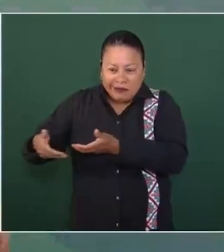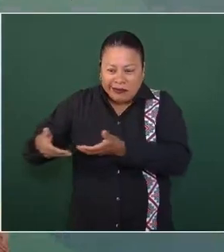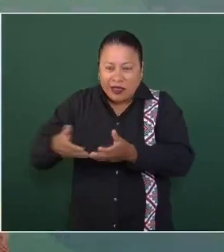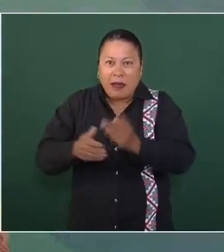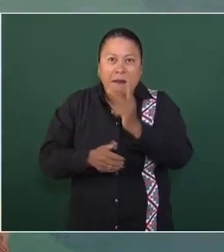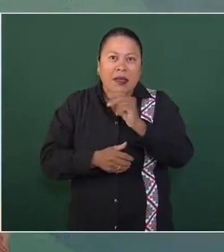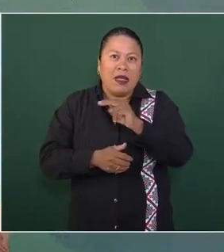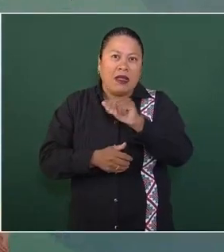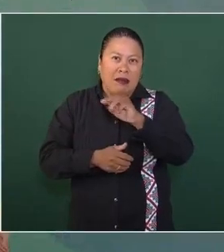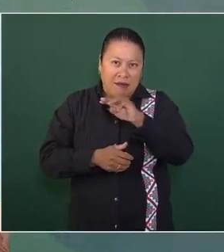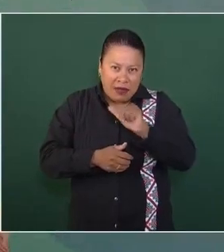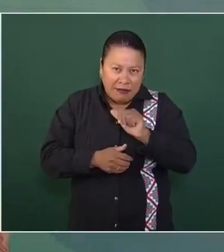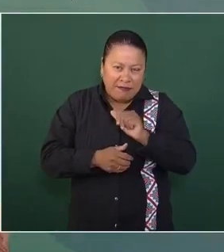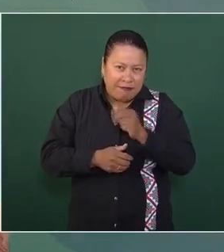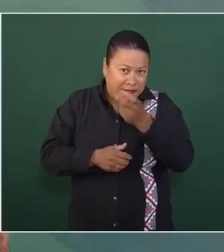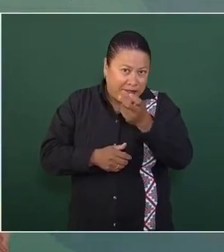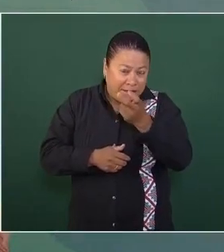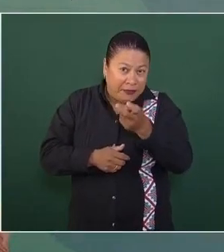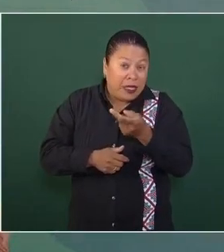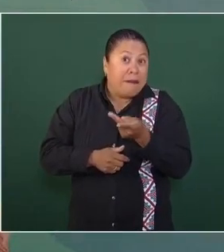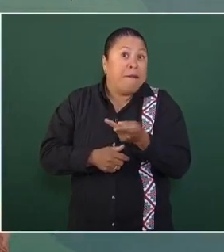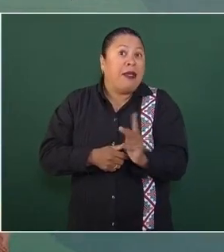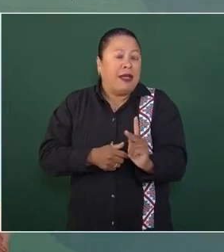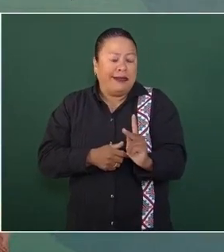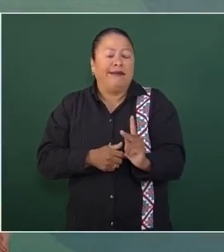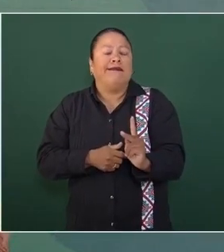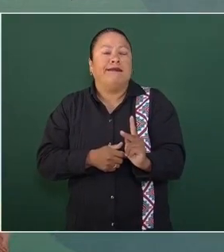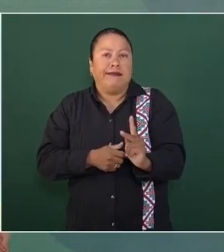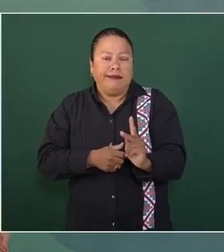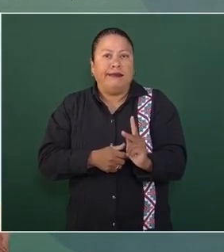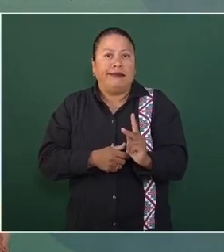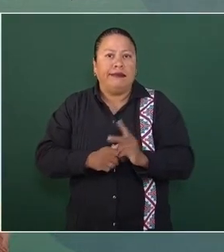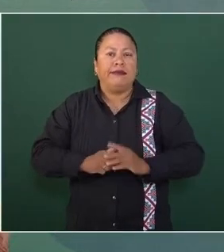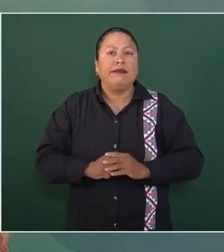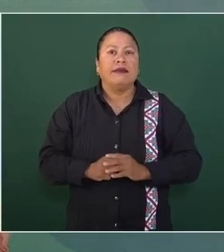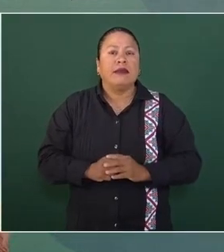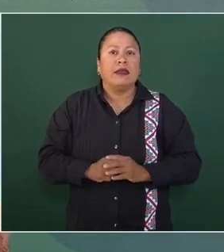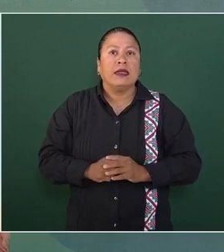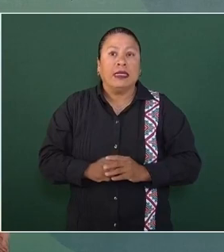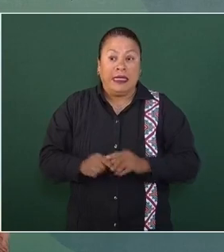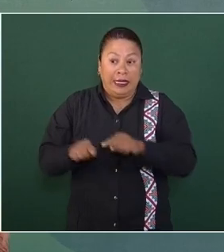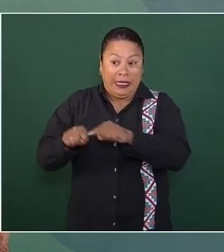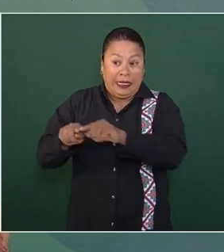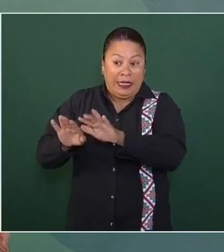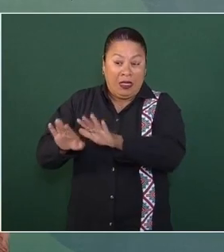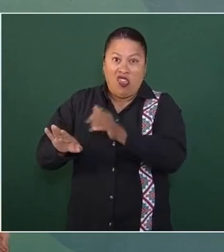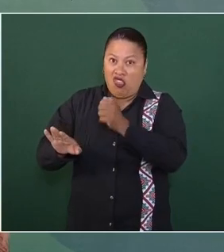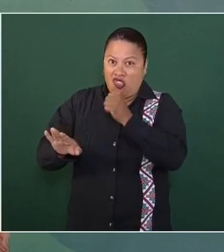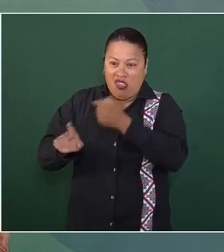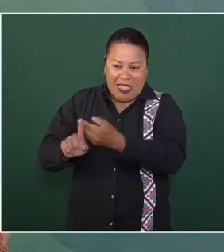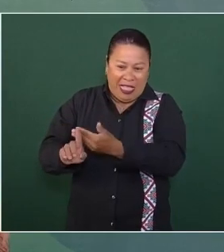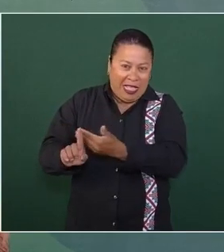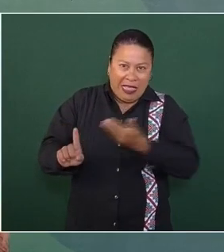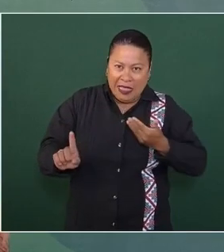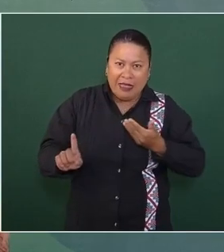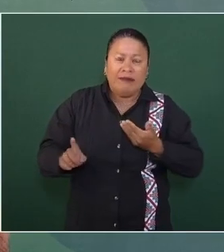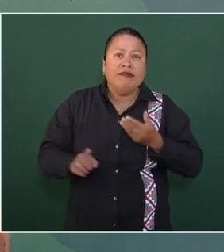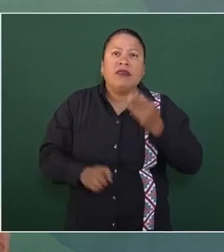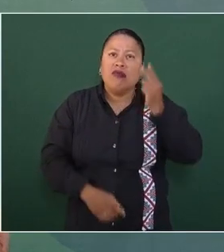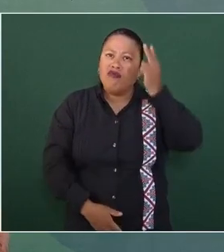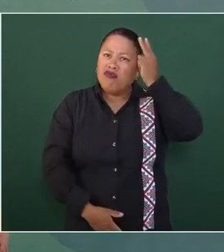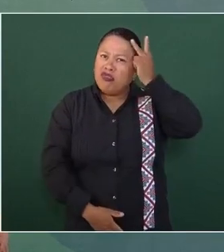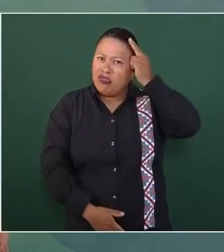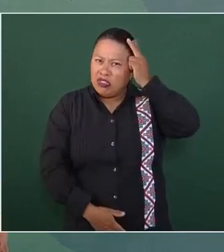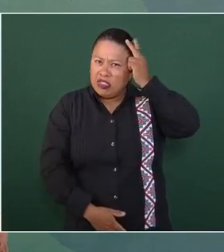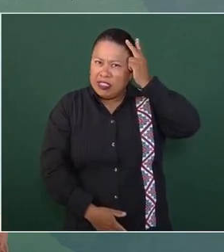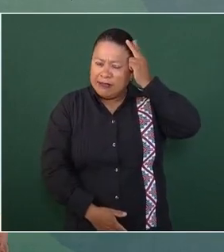Panamá sin embargo antes de eso Porfirio Díaz